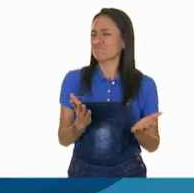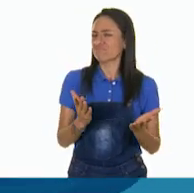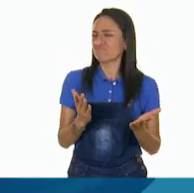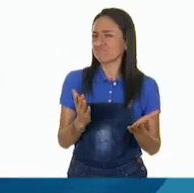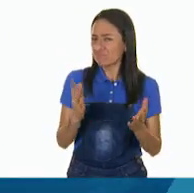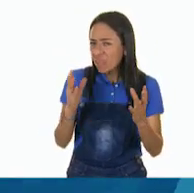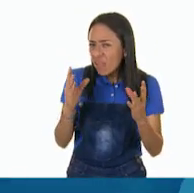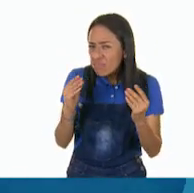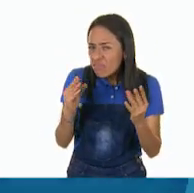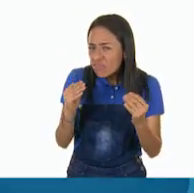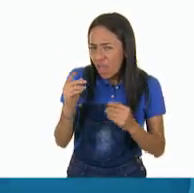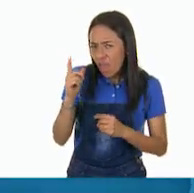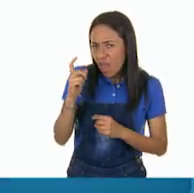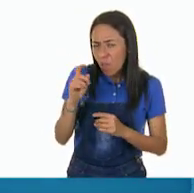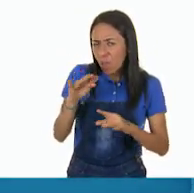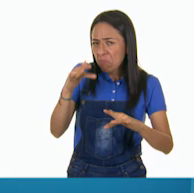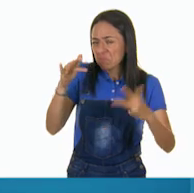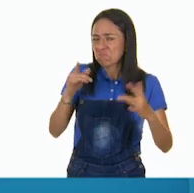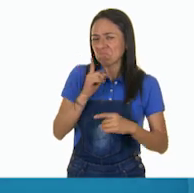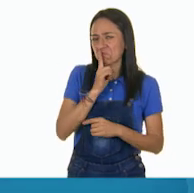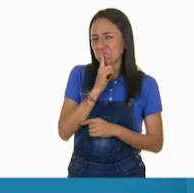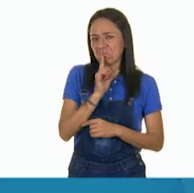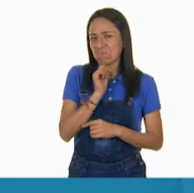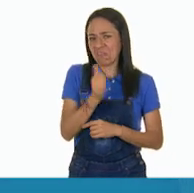brillante quedó más bien opaco